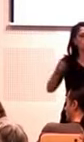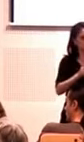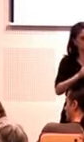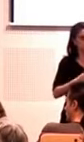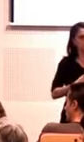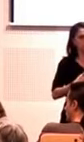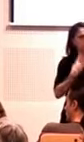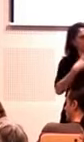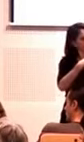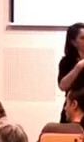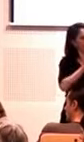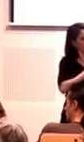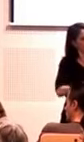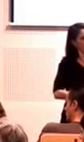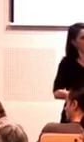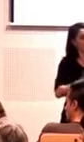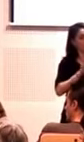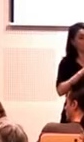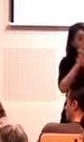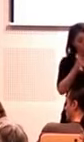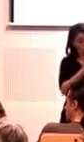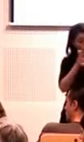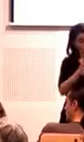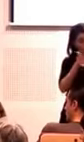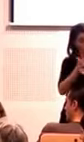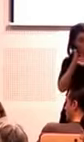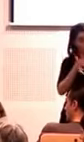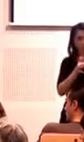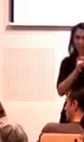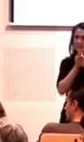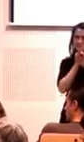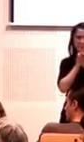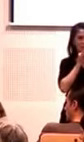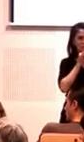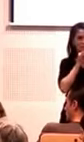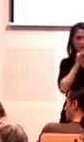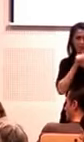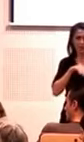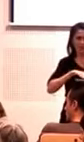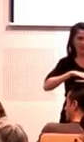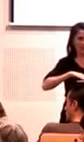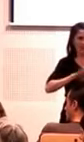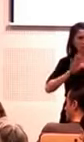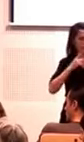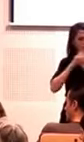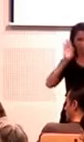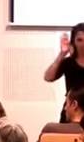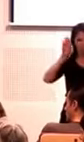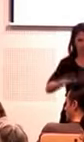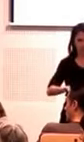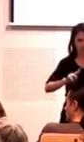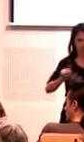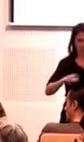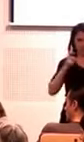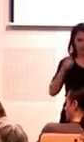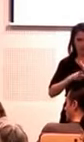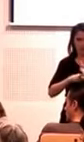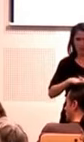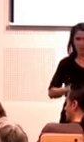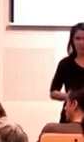haciendo cosas, pero a nivel de producción todavía no se está haciendo. Pero yo estoy totalmente a favor, o sea, absolutamente a